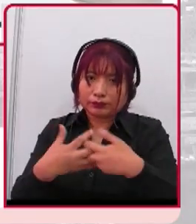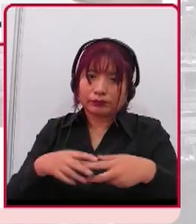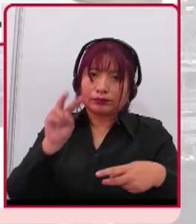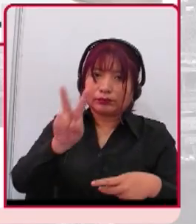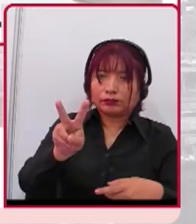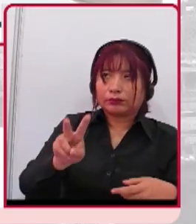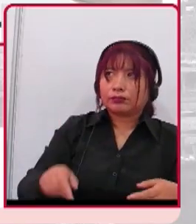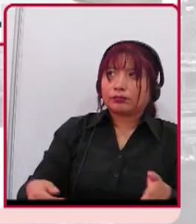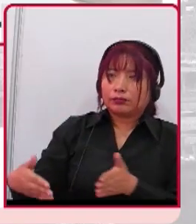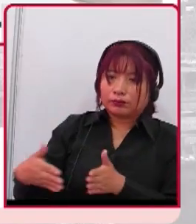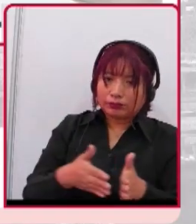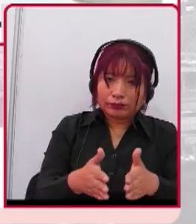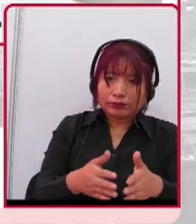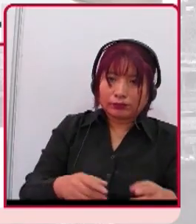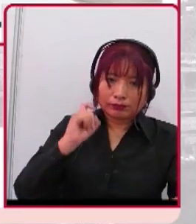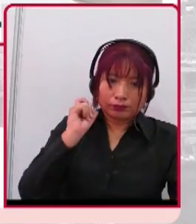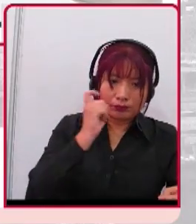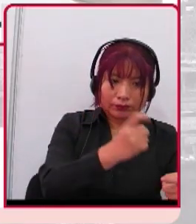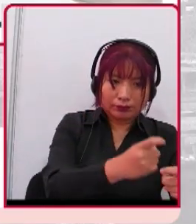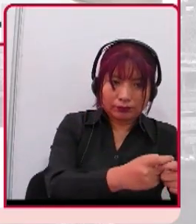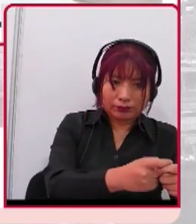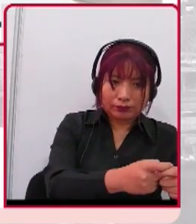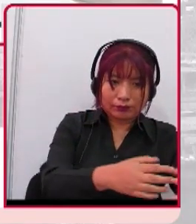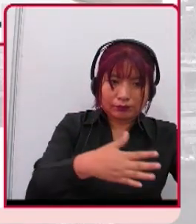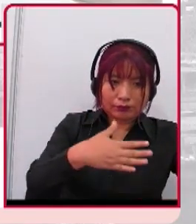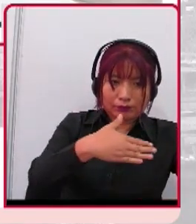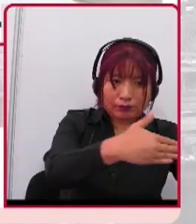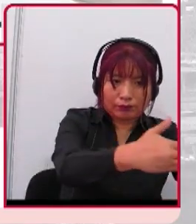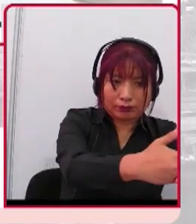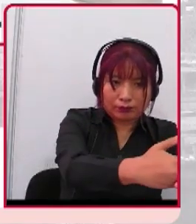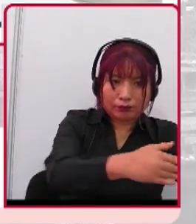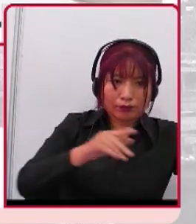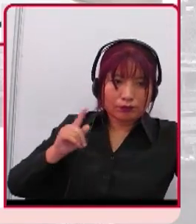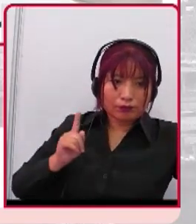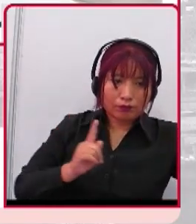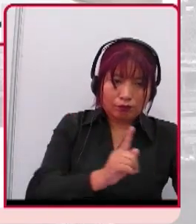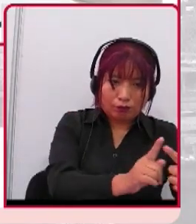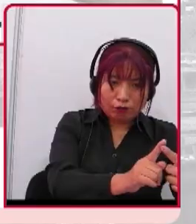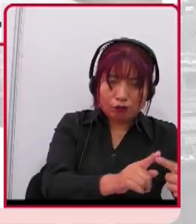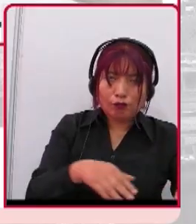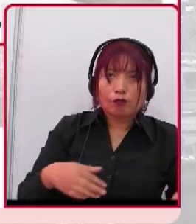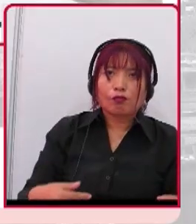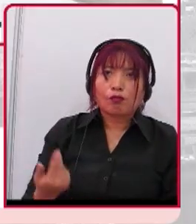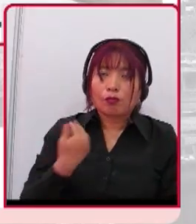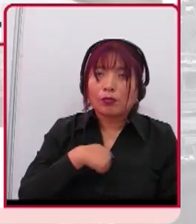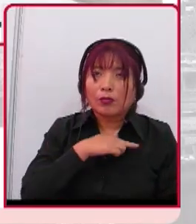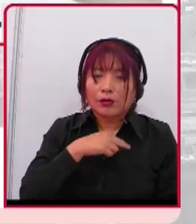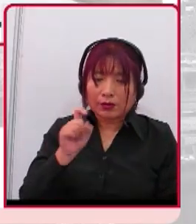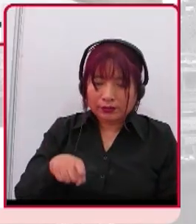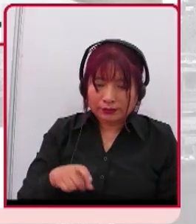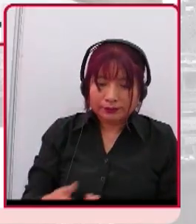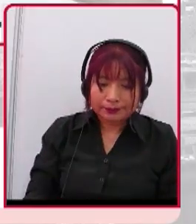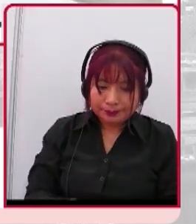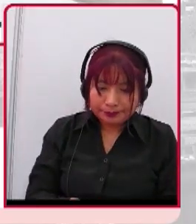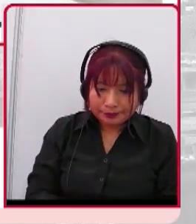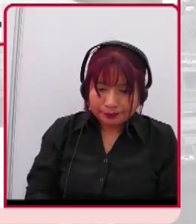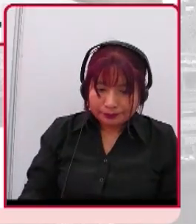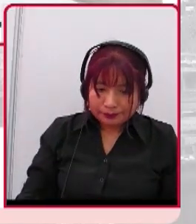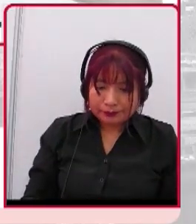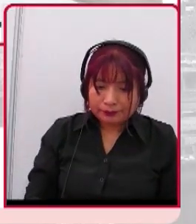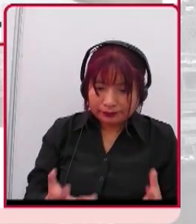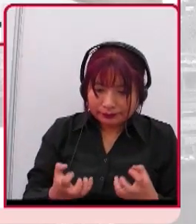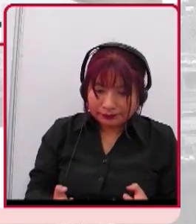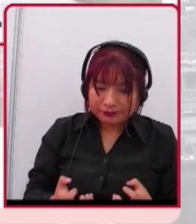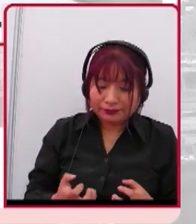alineaba a nuestra necesidad. Adicional a ello, también es importante mencionar de que a